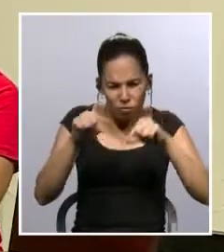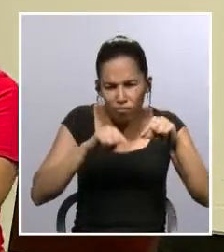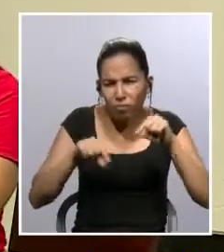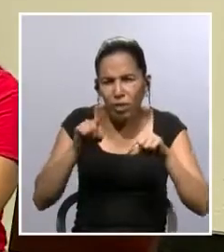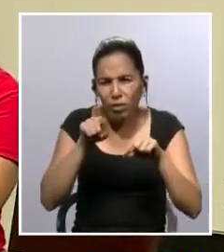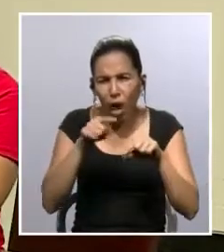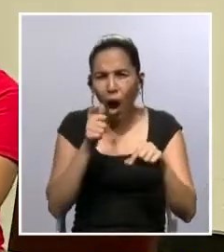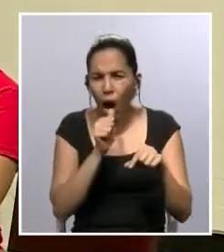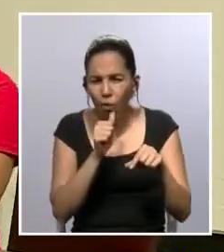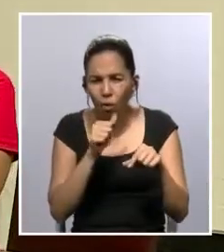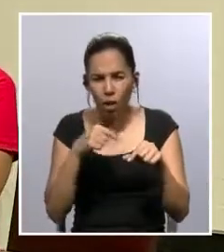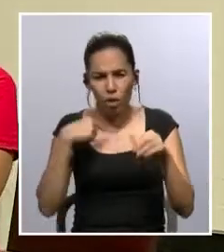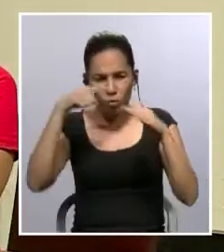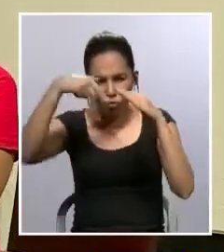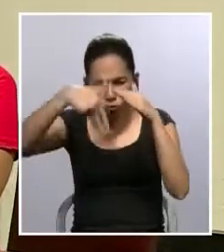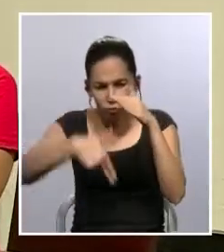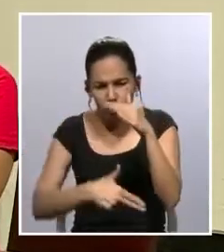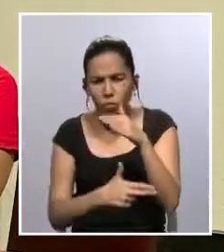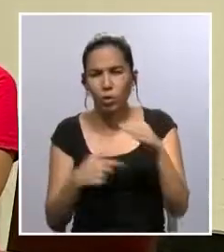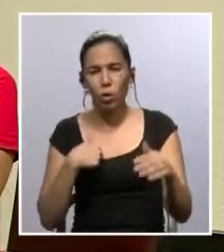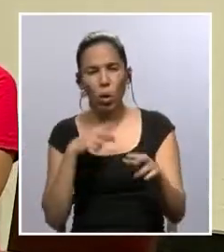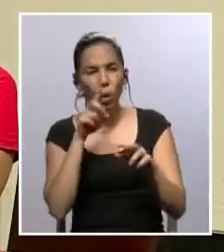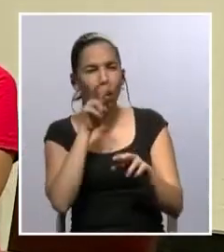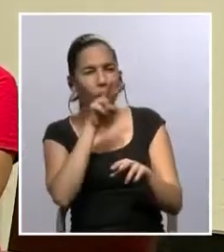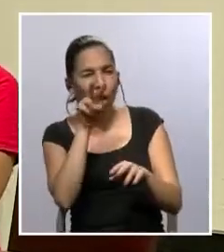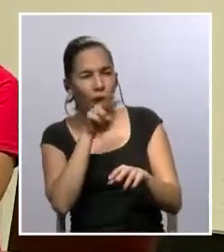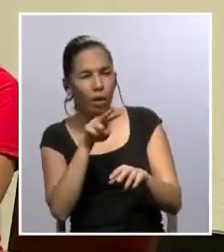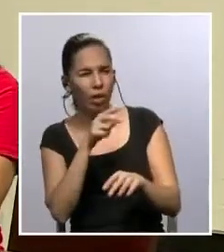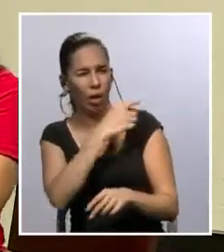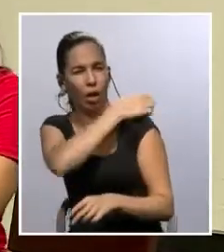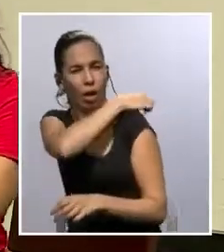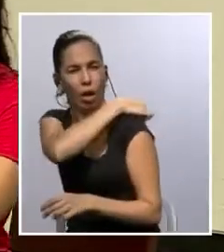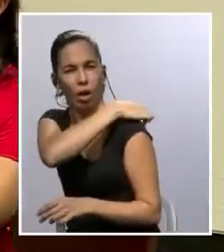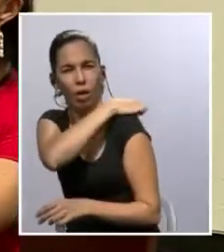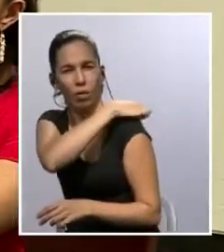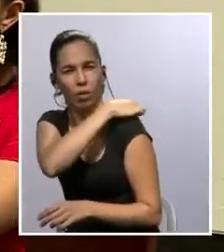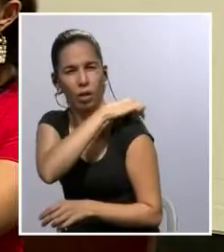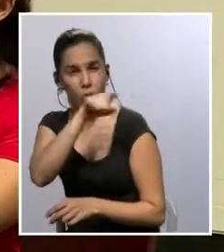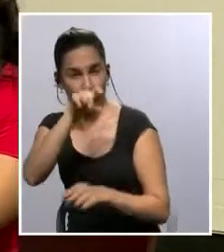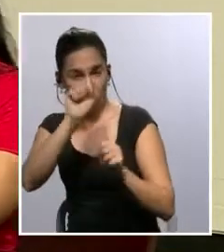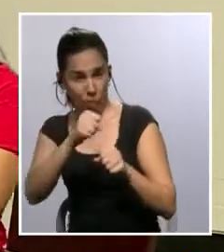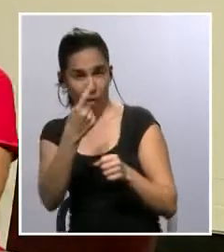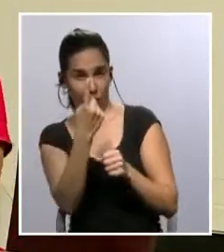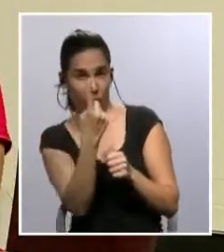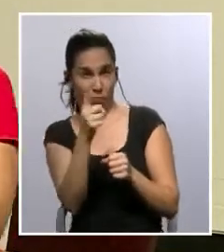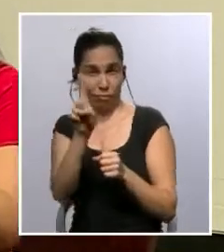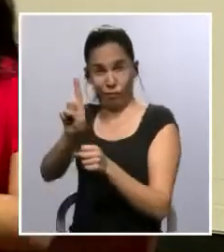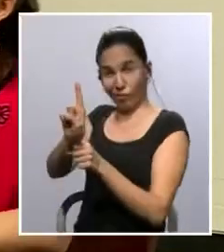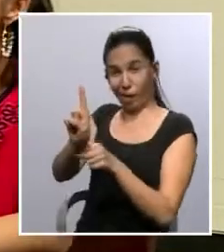submarino, yo estaba leyendo su camisa por la parte de atrás. ¿Usted se podría dar vuelta?